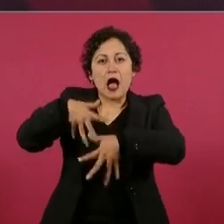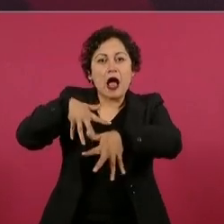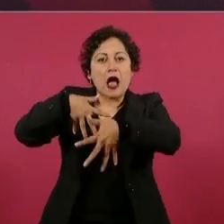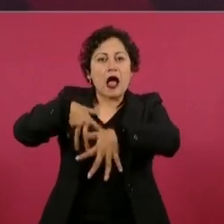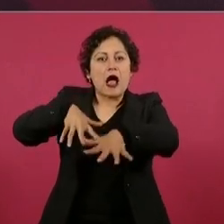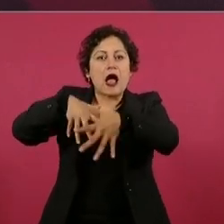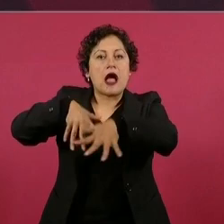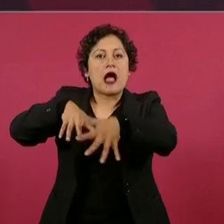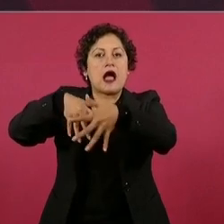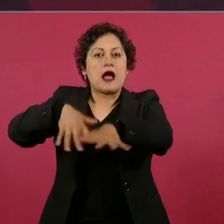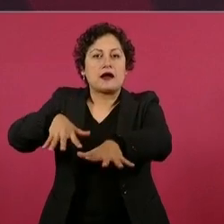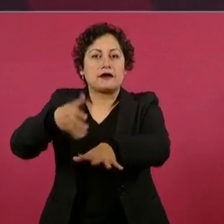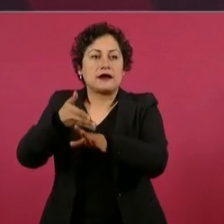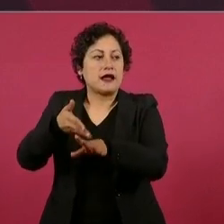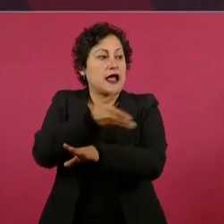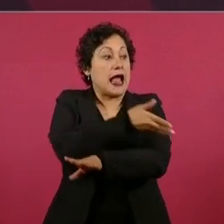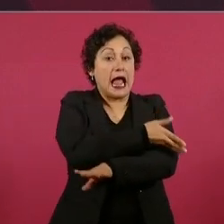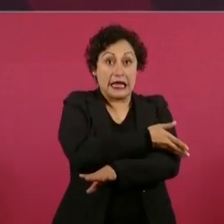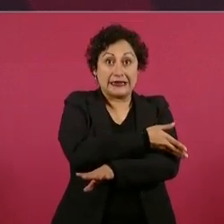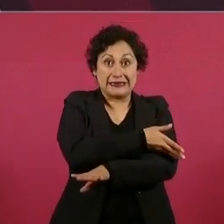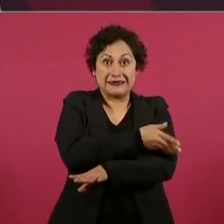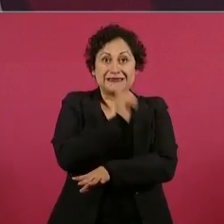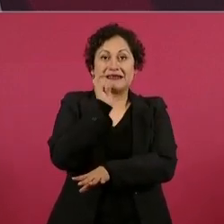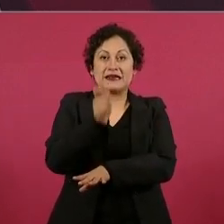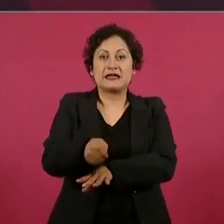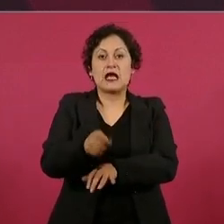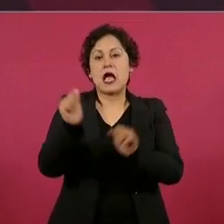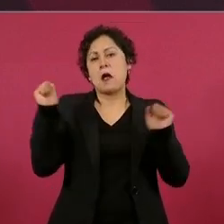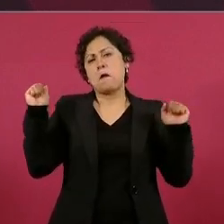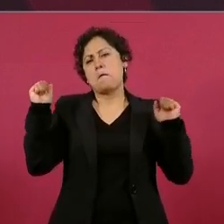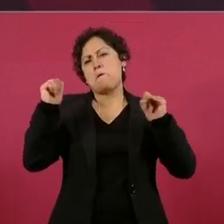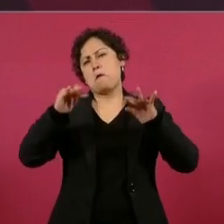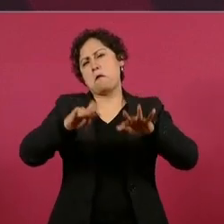Después de llenar el Zócalo, ya